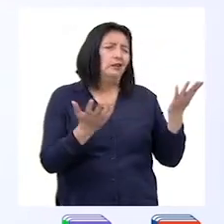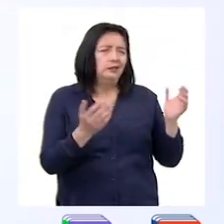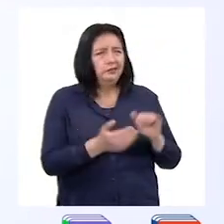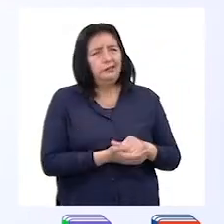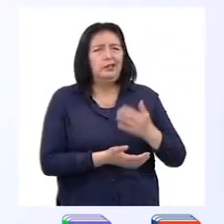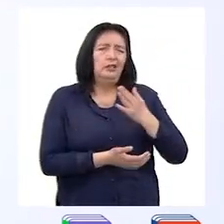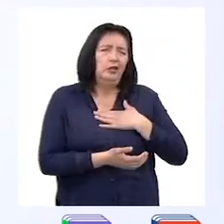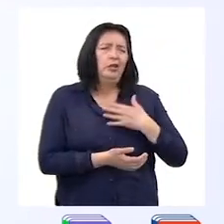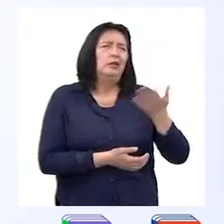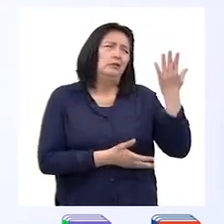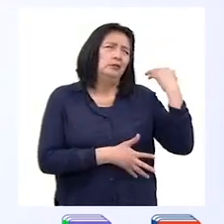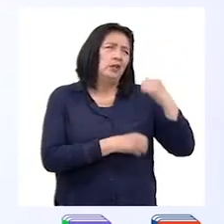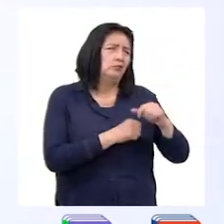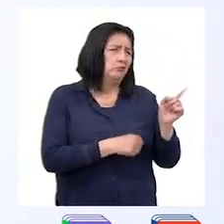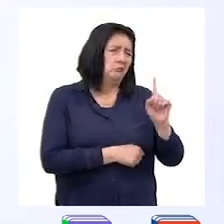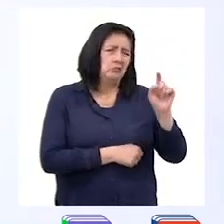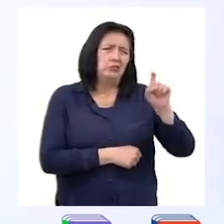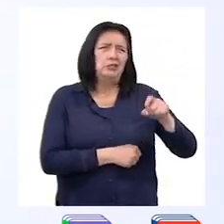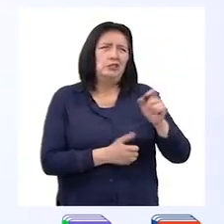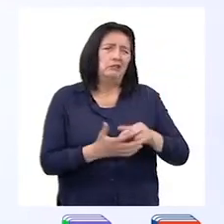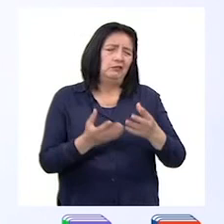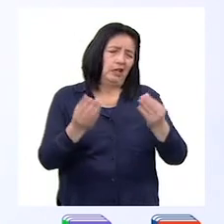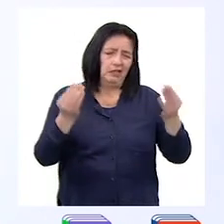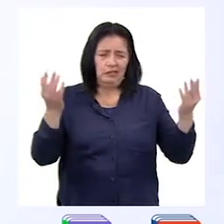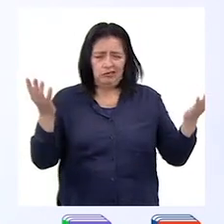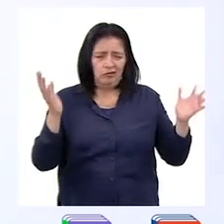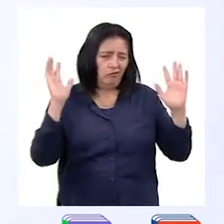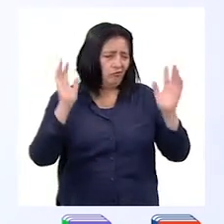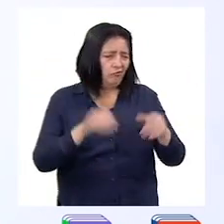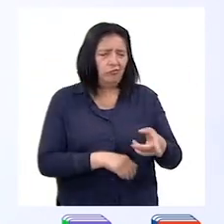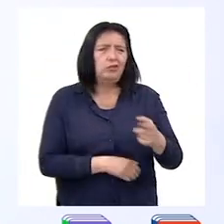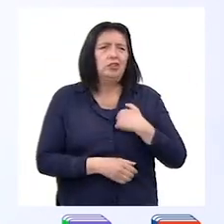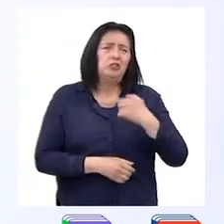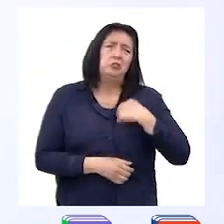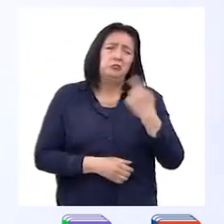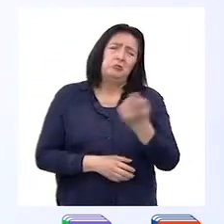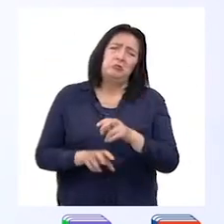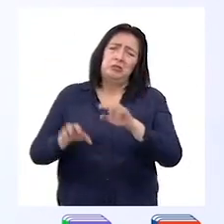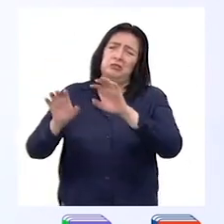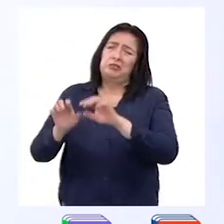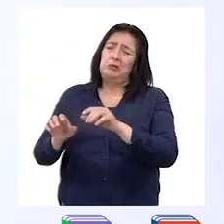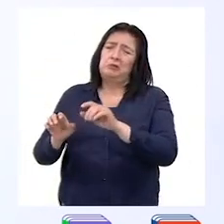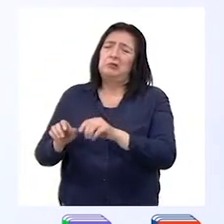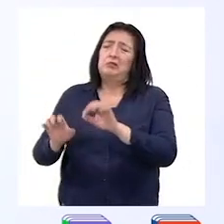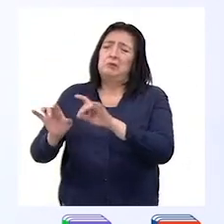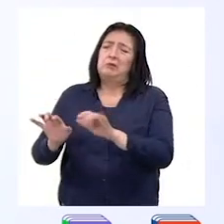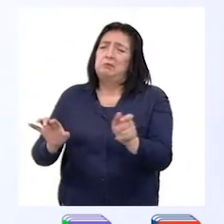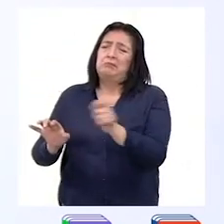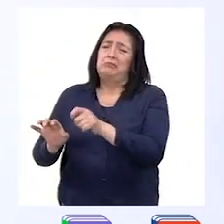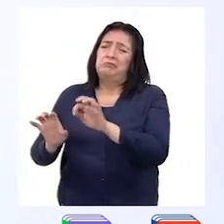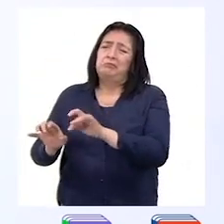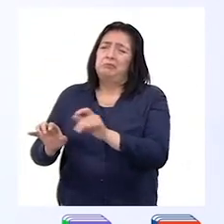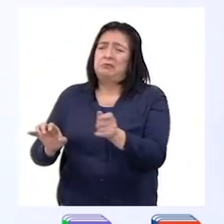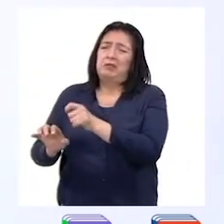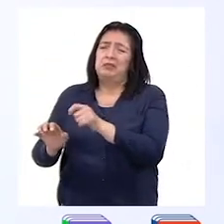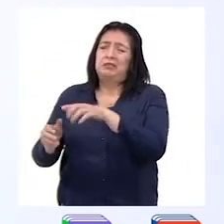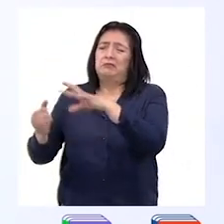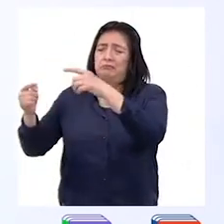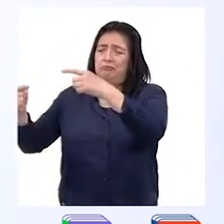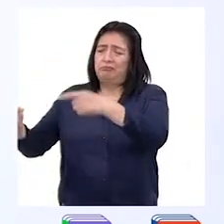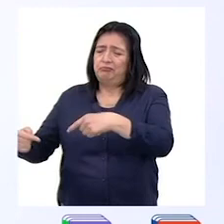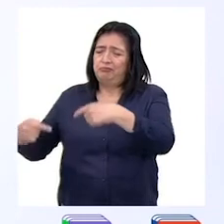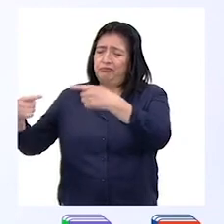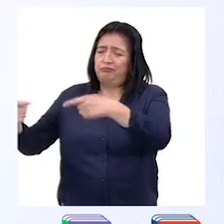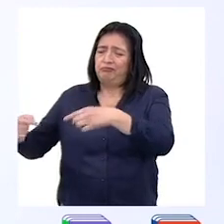mis tiempos no se necesitaban tantos aparatos. Yo solo me sentaba con la máquina de escribir y ahí mismo tenía